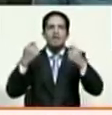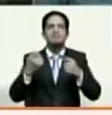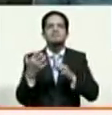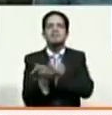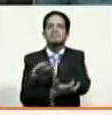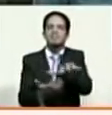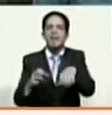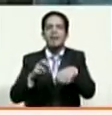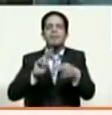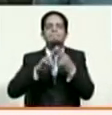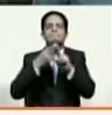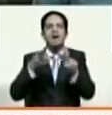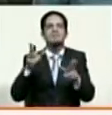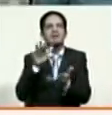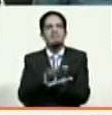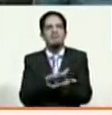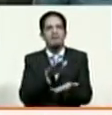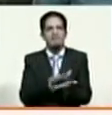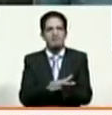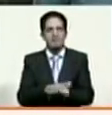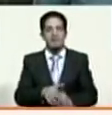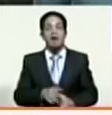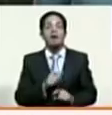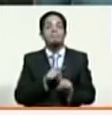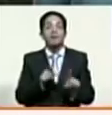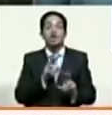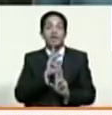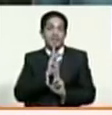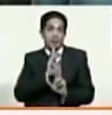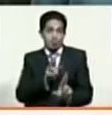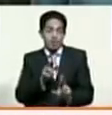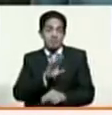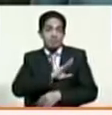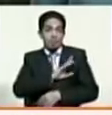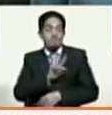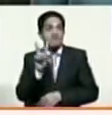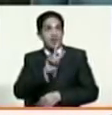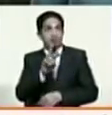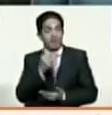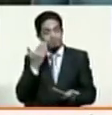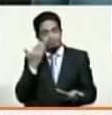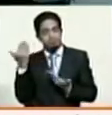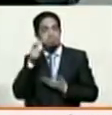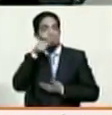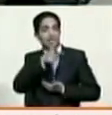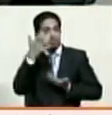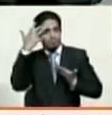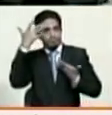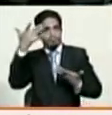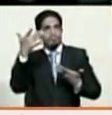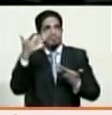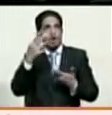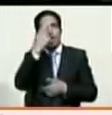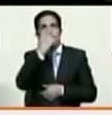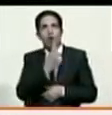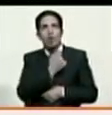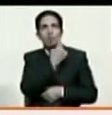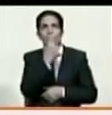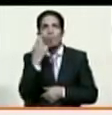la paz, la tranquilidad. Pero la respuesta y el camino de Venezuela es este. Nuestros científicos comprometidos,